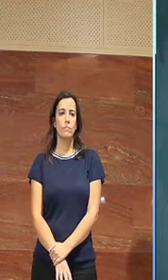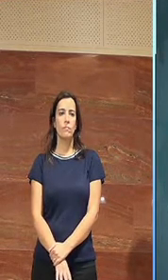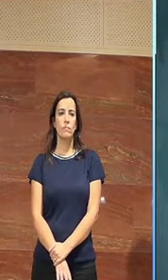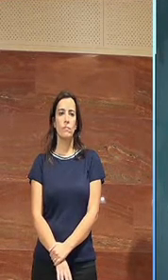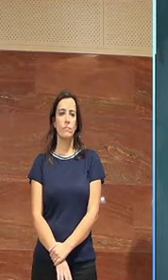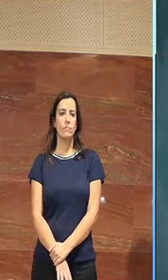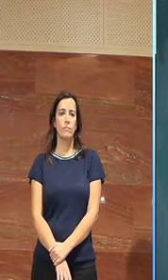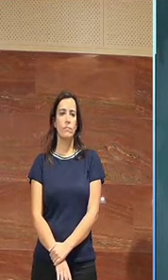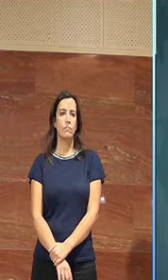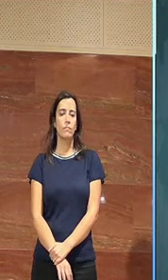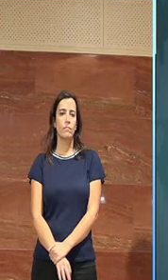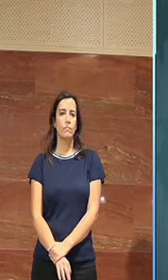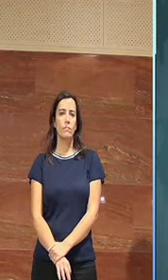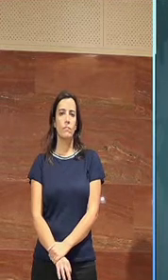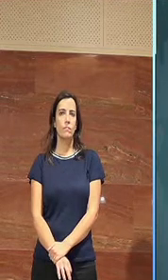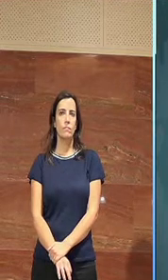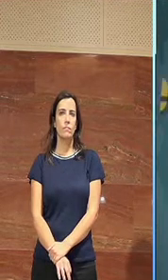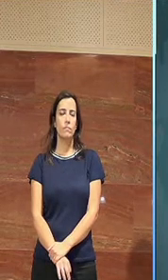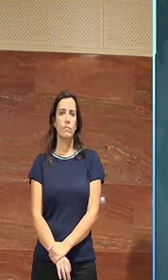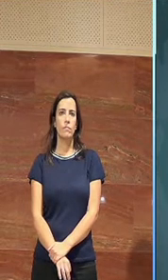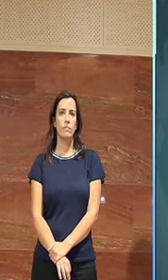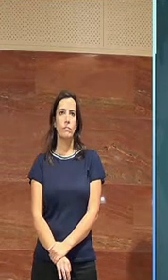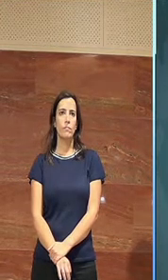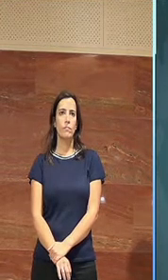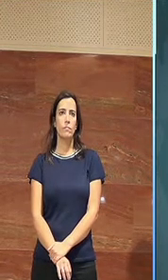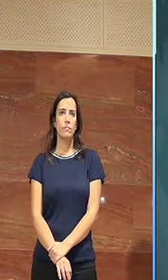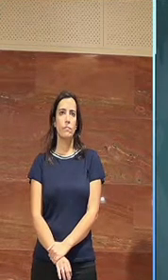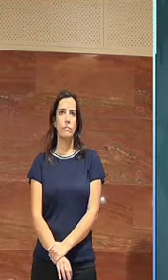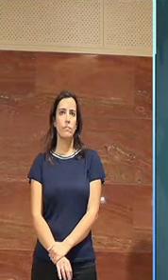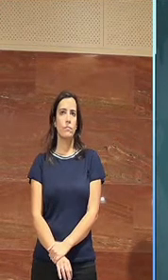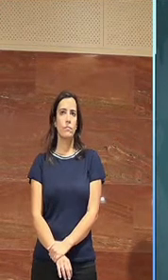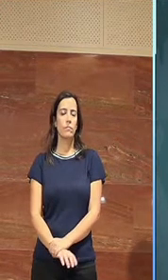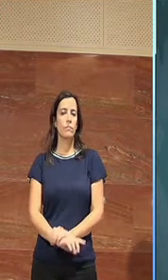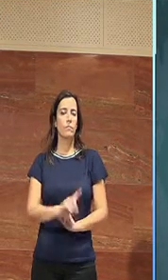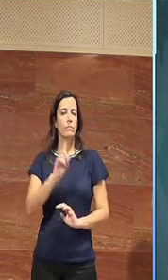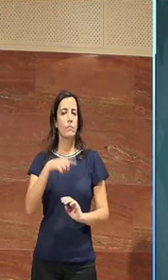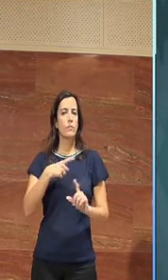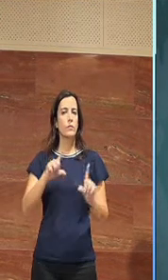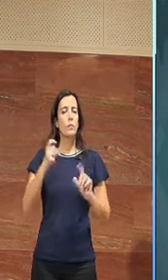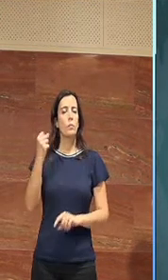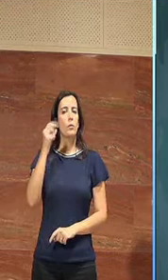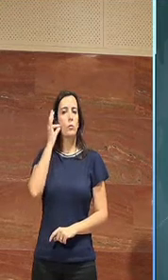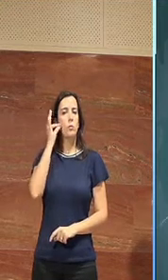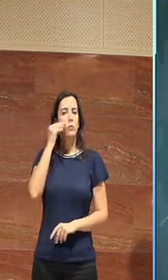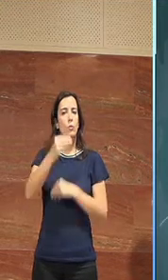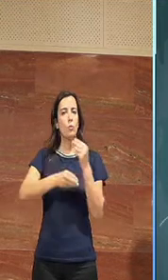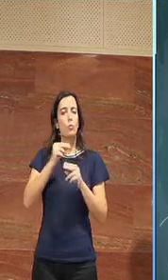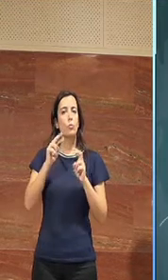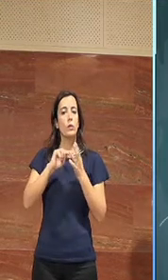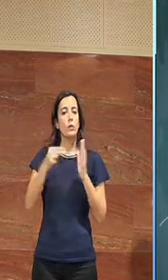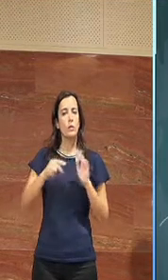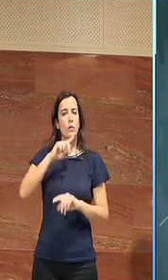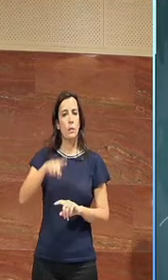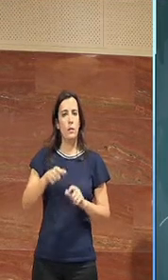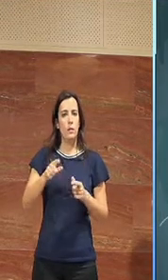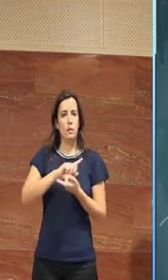reducción de índices de pobreza, el empoderamiento femenino y el uso de las nuevas tecnologías han sido instrumentos de cambio positivo. Por